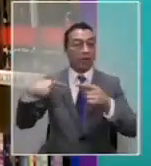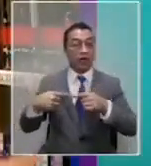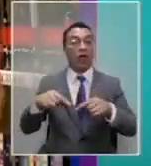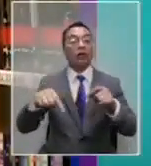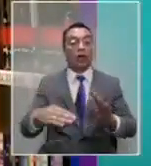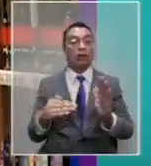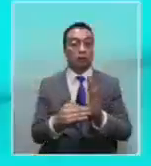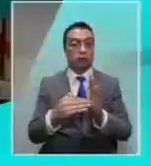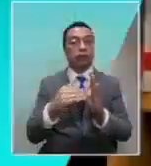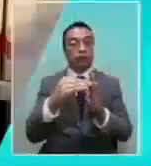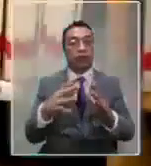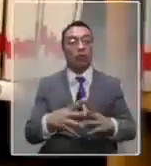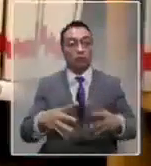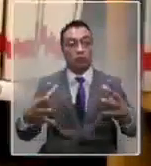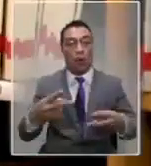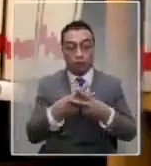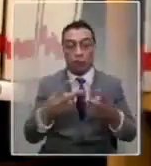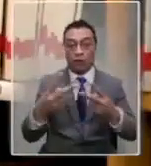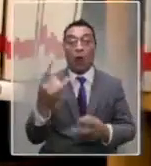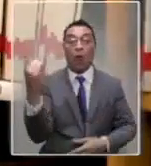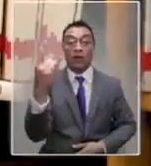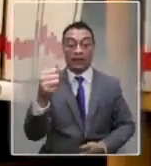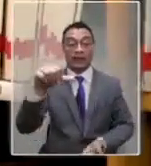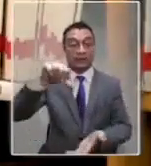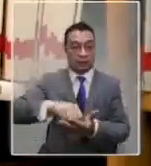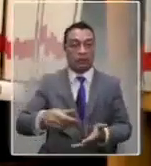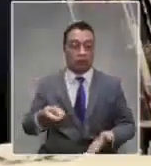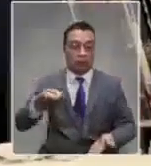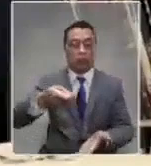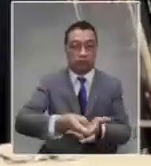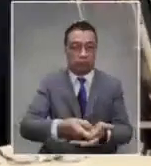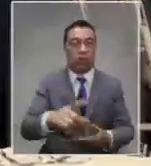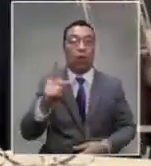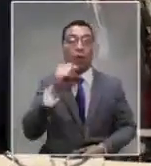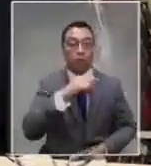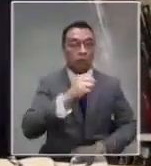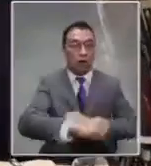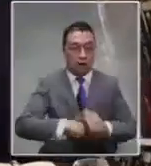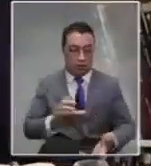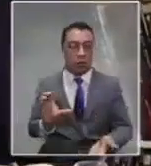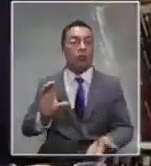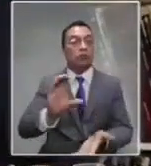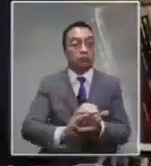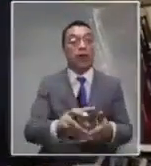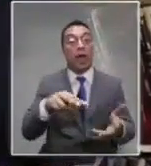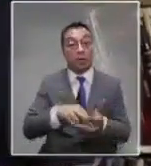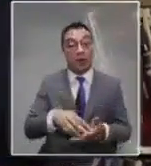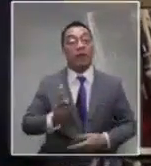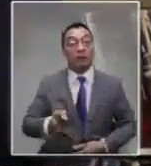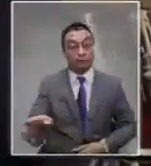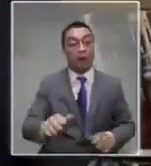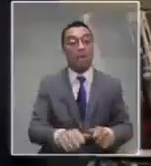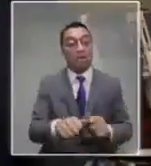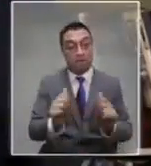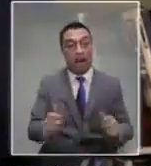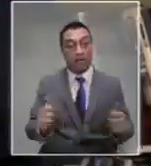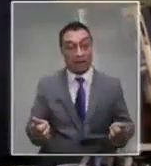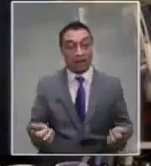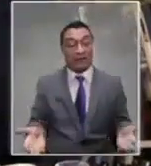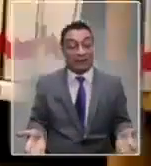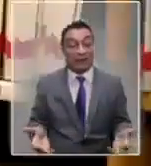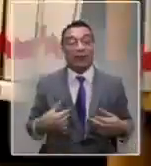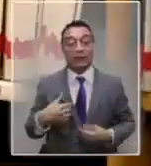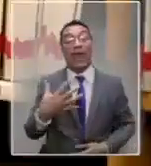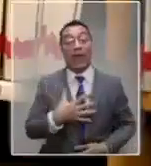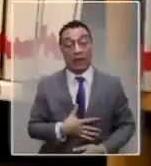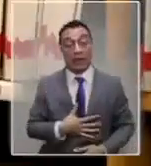historia, han aumentado las publicaciones, la Universidad Central ha aportado en esta materia en los últimos años y esperamos que siga aportando mucho más.